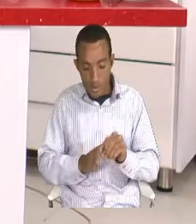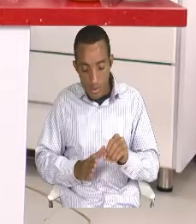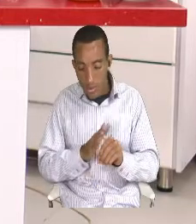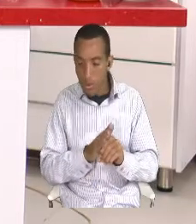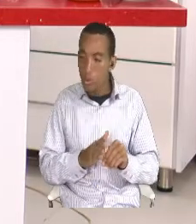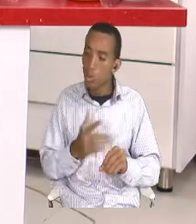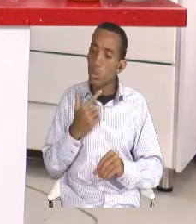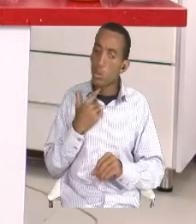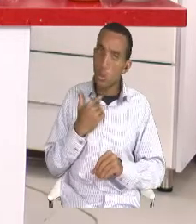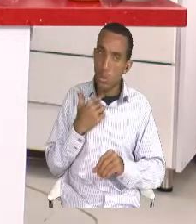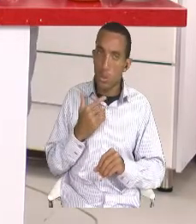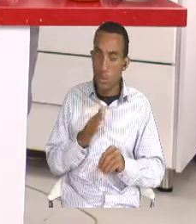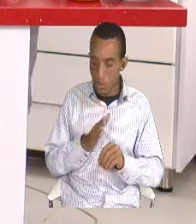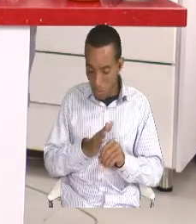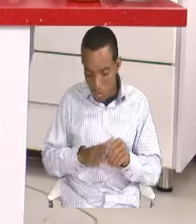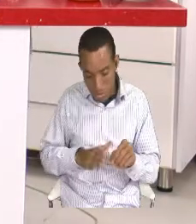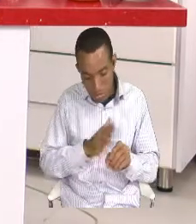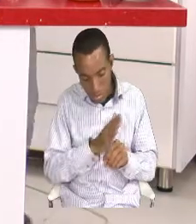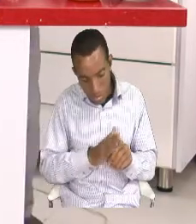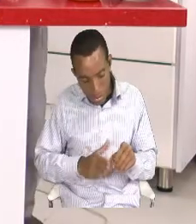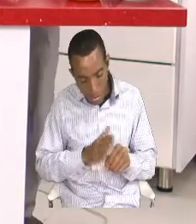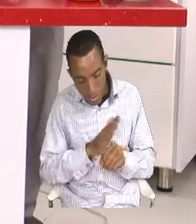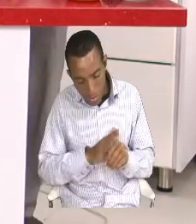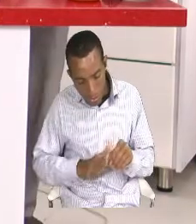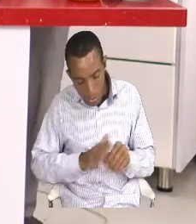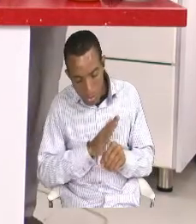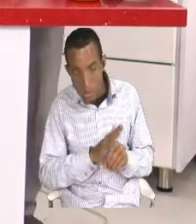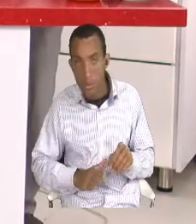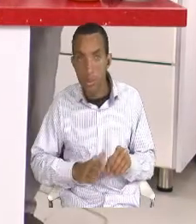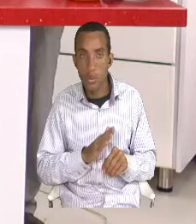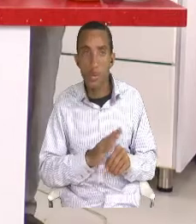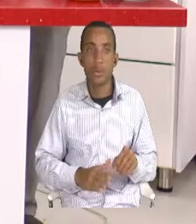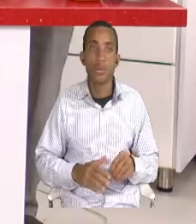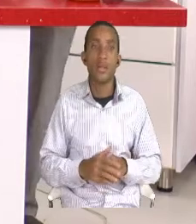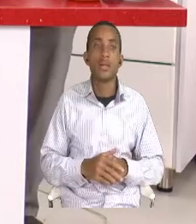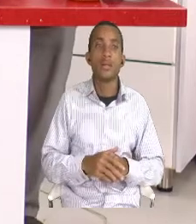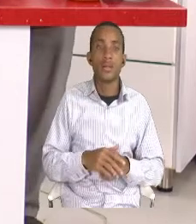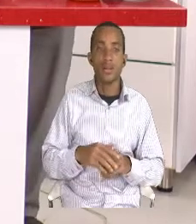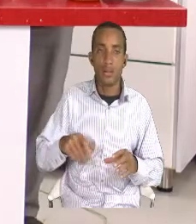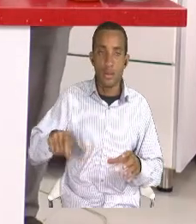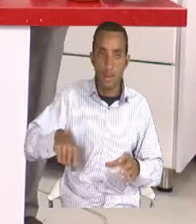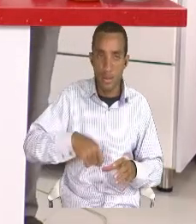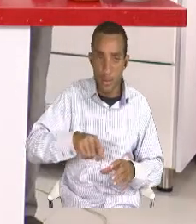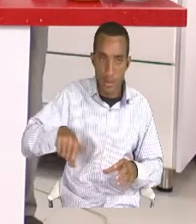manera prudente. Con esta podemos ir mezclando.